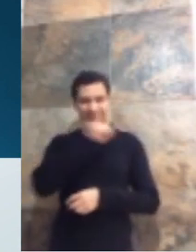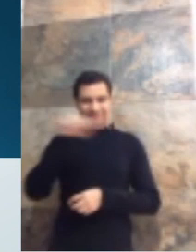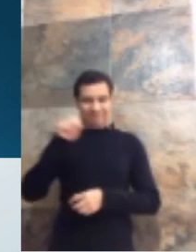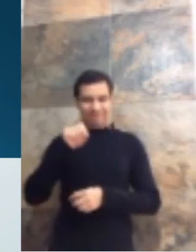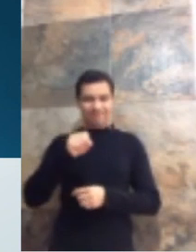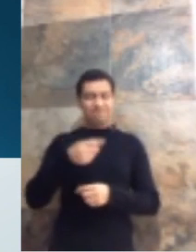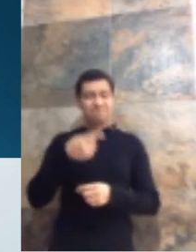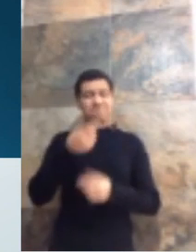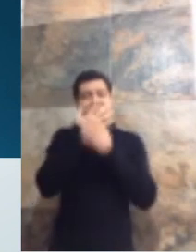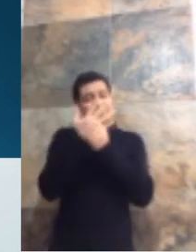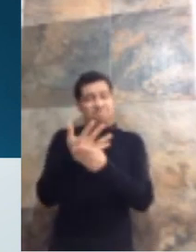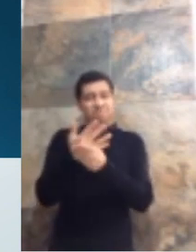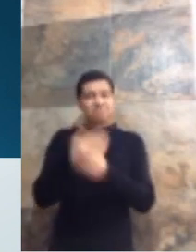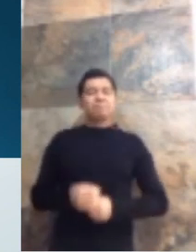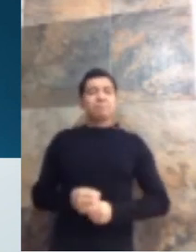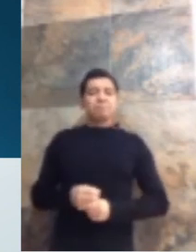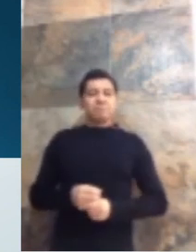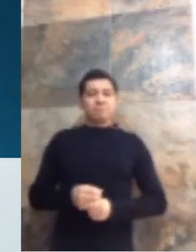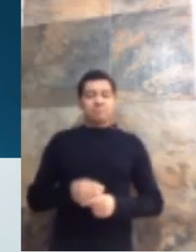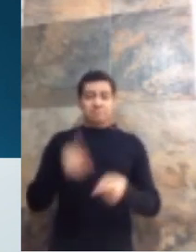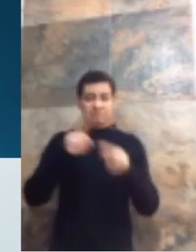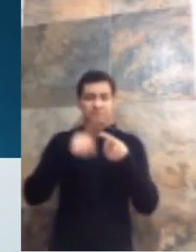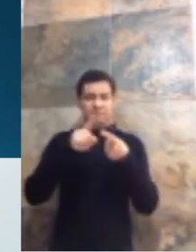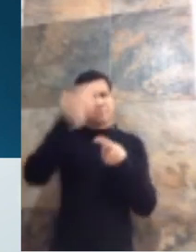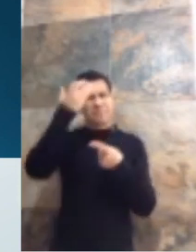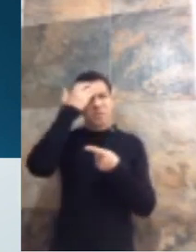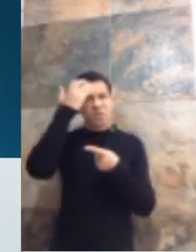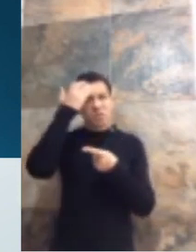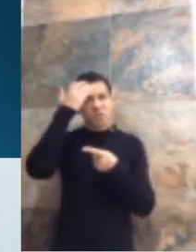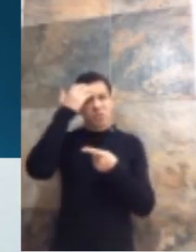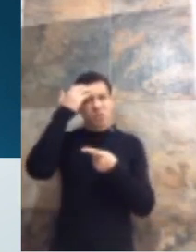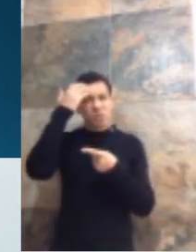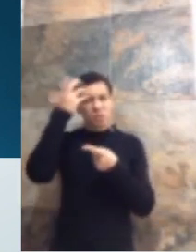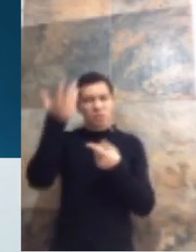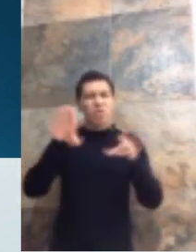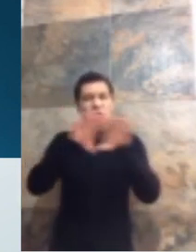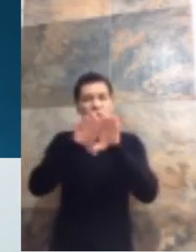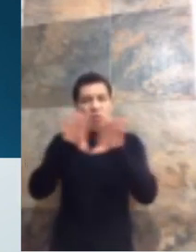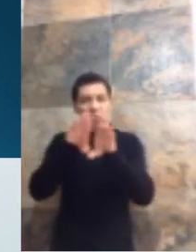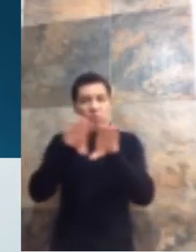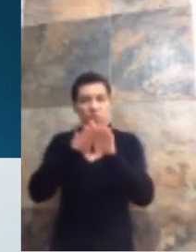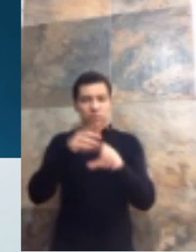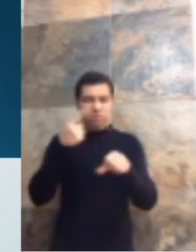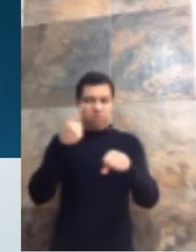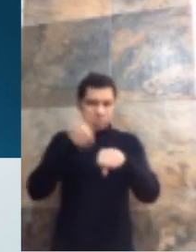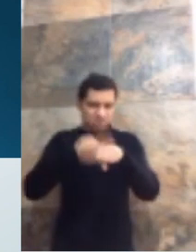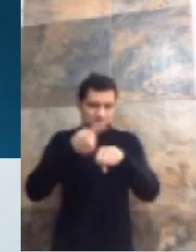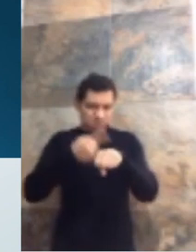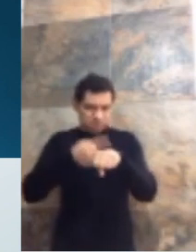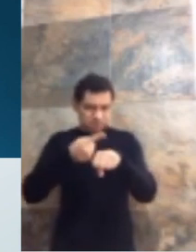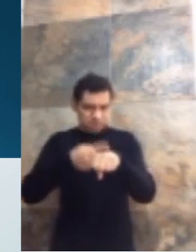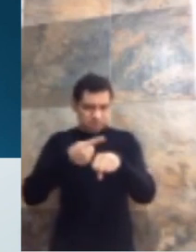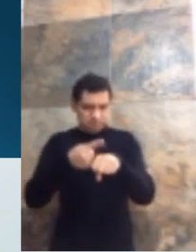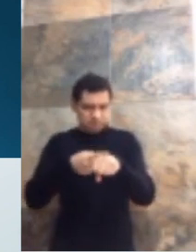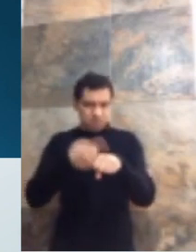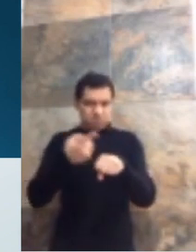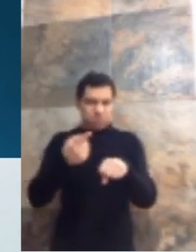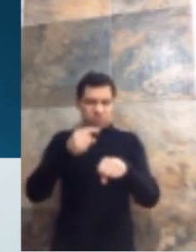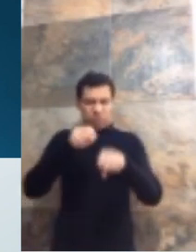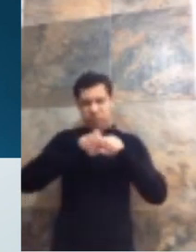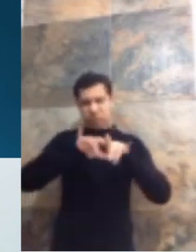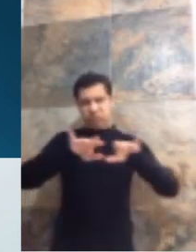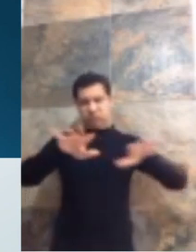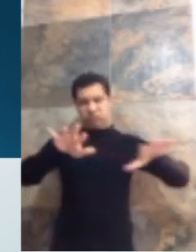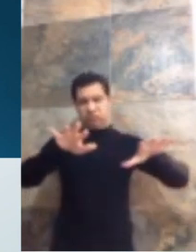nos hablaba de una disonancia cognitiva, que hay una distancia, una brecha entre lo que creemos y lo que hacemos.